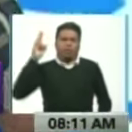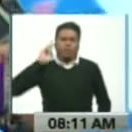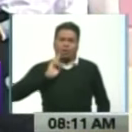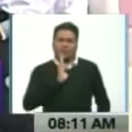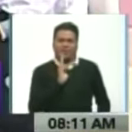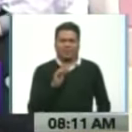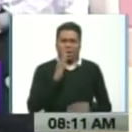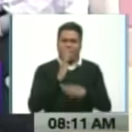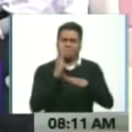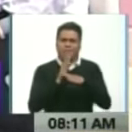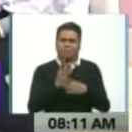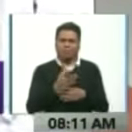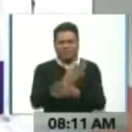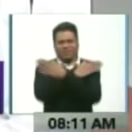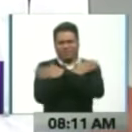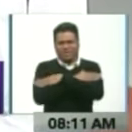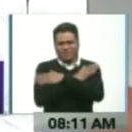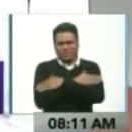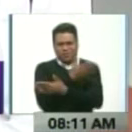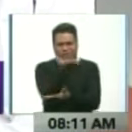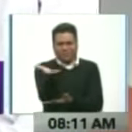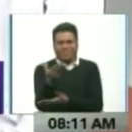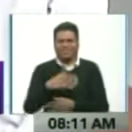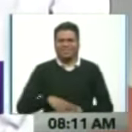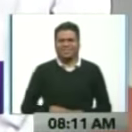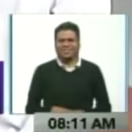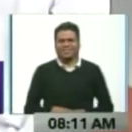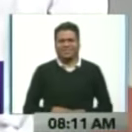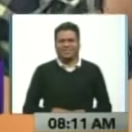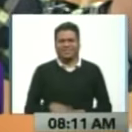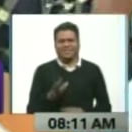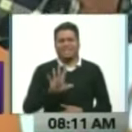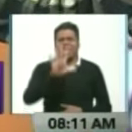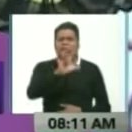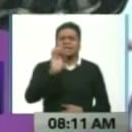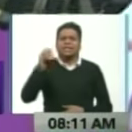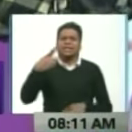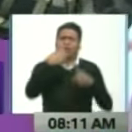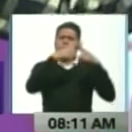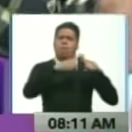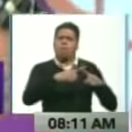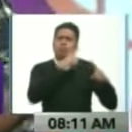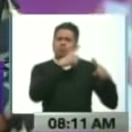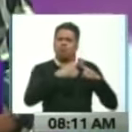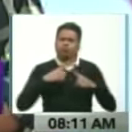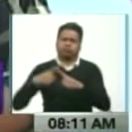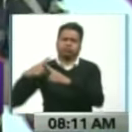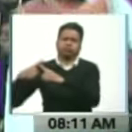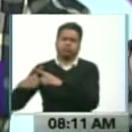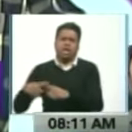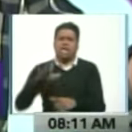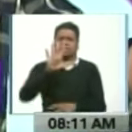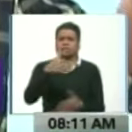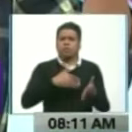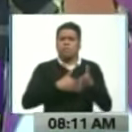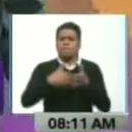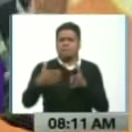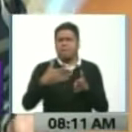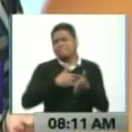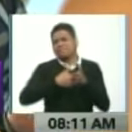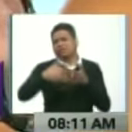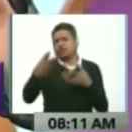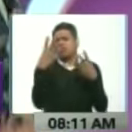la pausa, muchachos. Felicitaciones de verdad por este gran emprendimiento. Claro, y Dios quiera que esos 500 se multipliquen en 1000, 2000, 5000 y que lleguemos a millones de